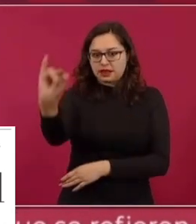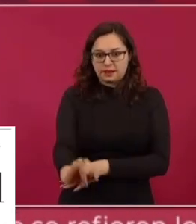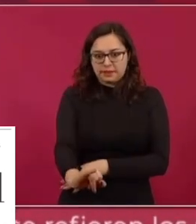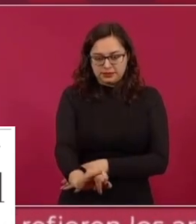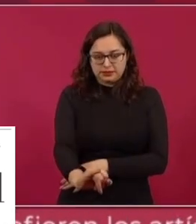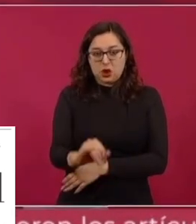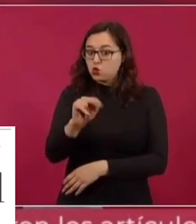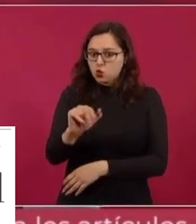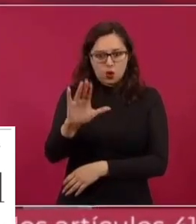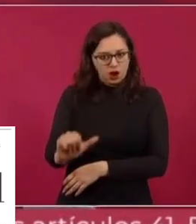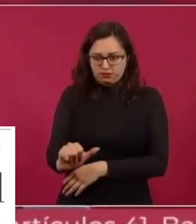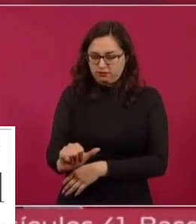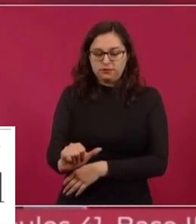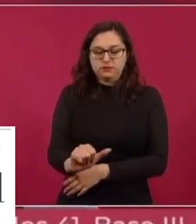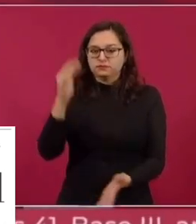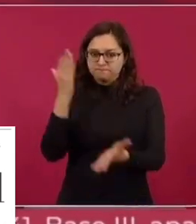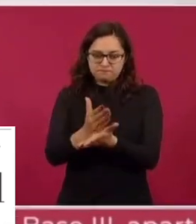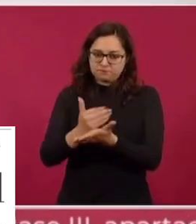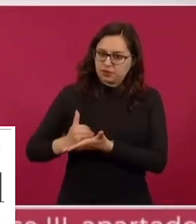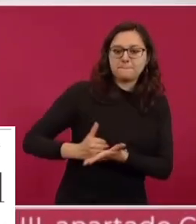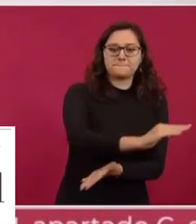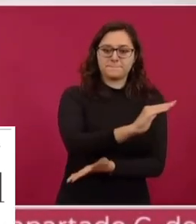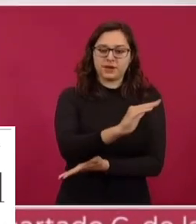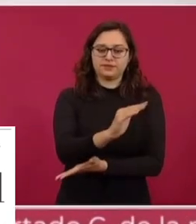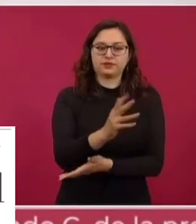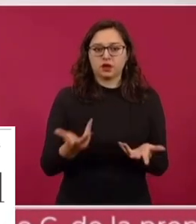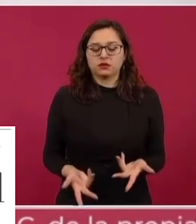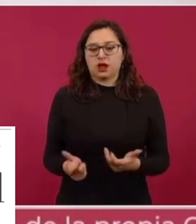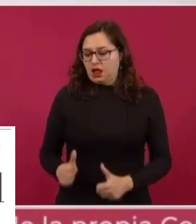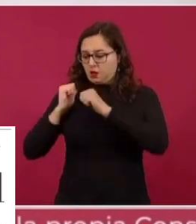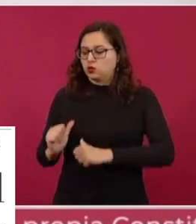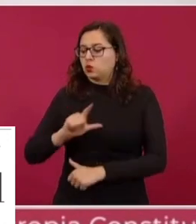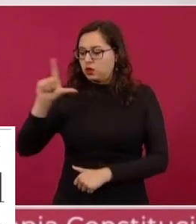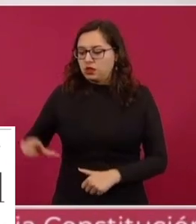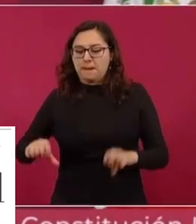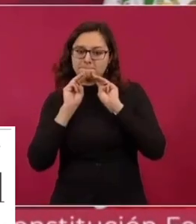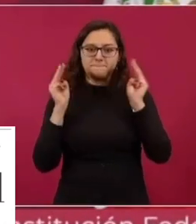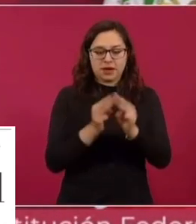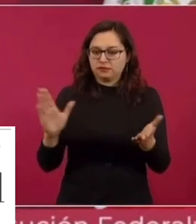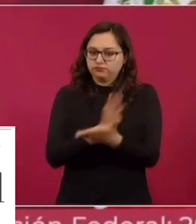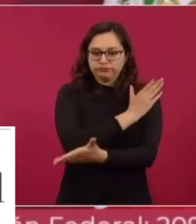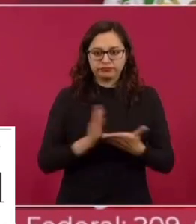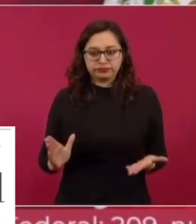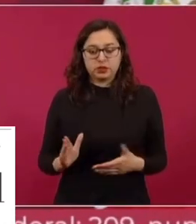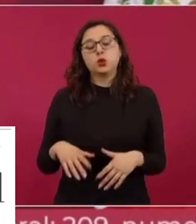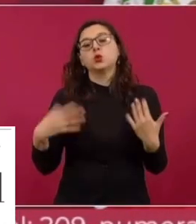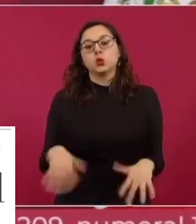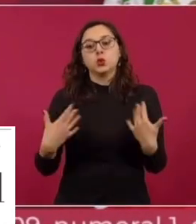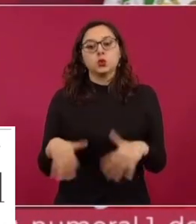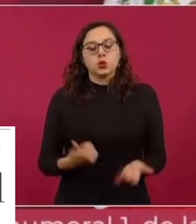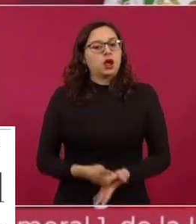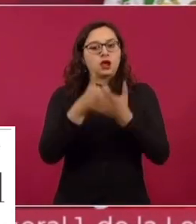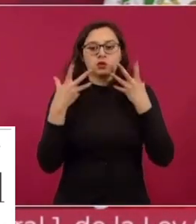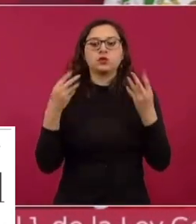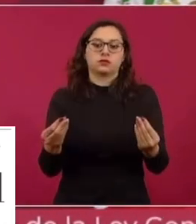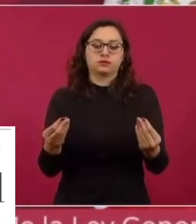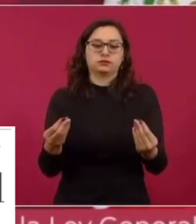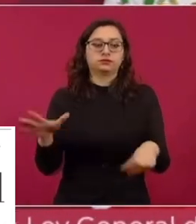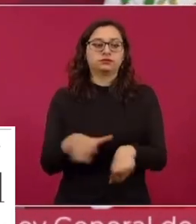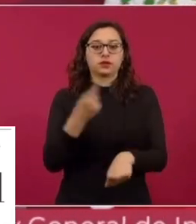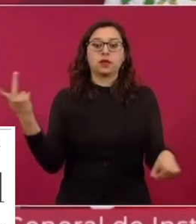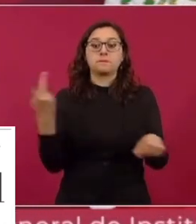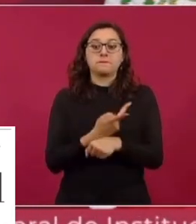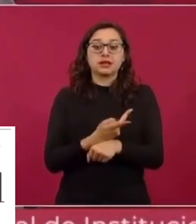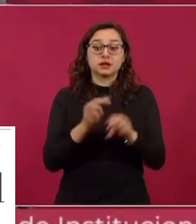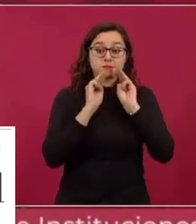que marque la línea divisoria entre autoridad y eso ayuda muchísimo porque cuando la